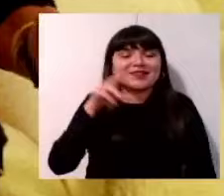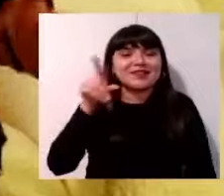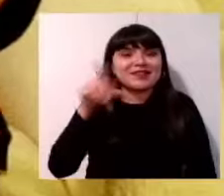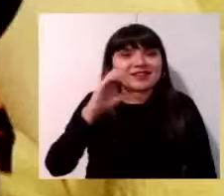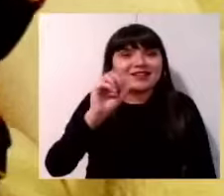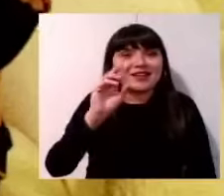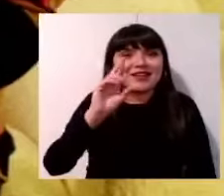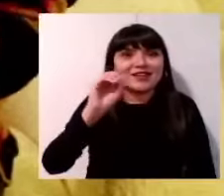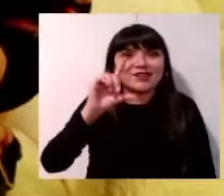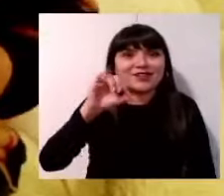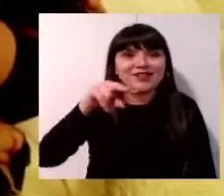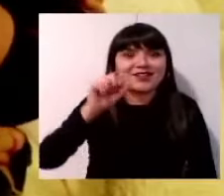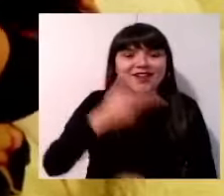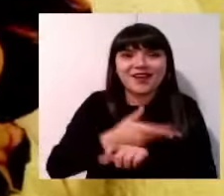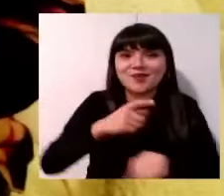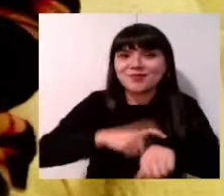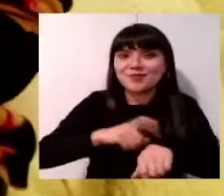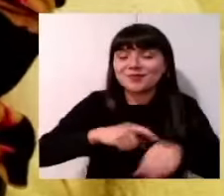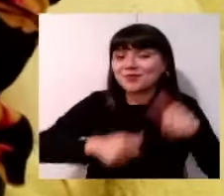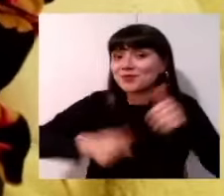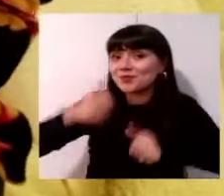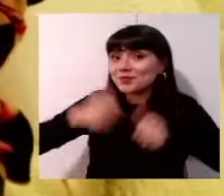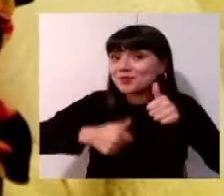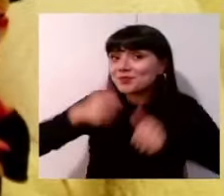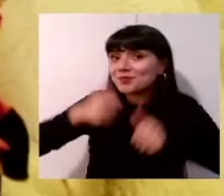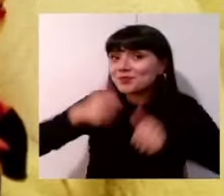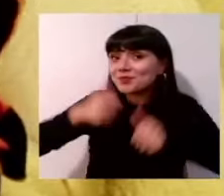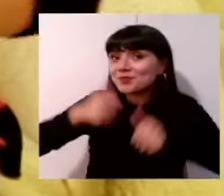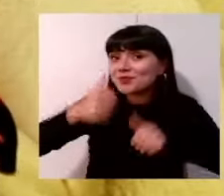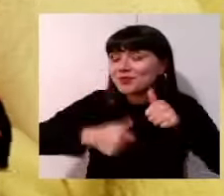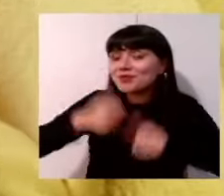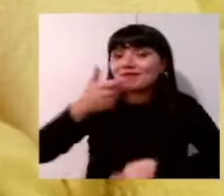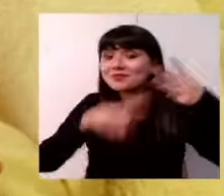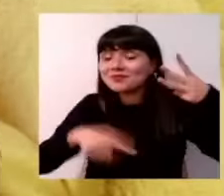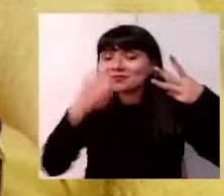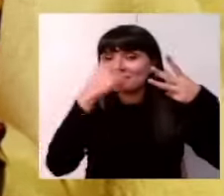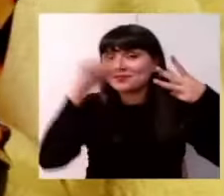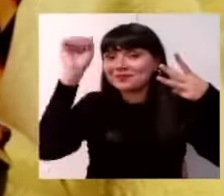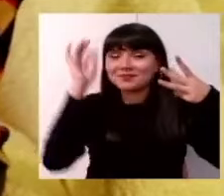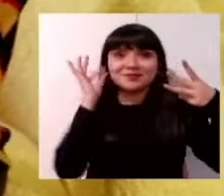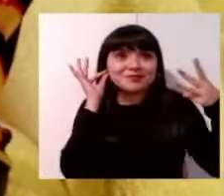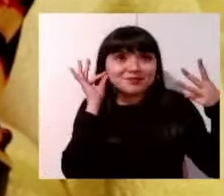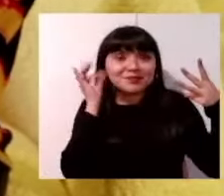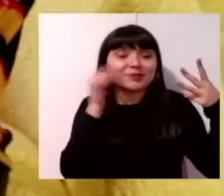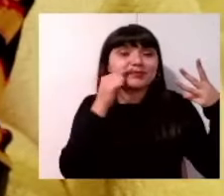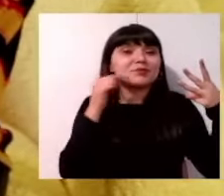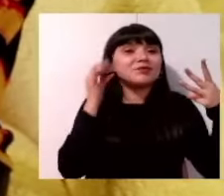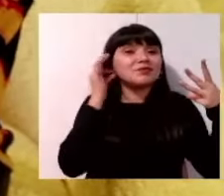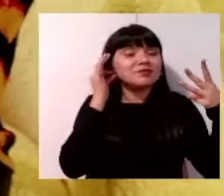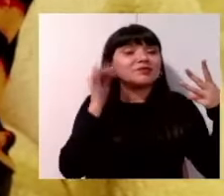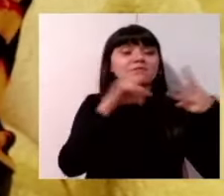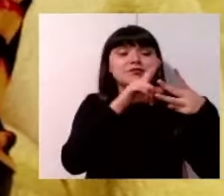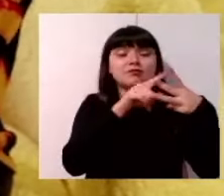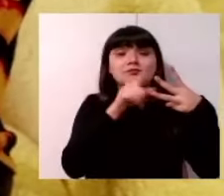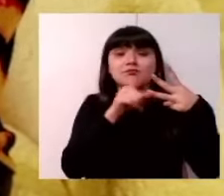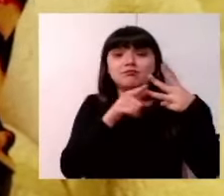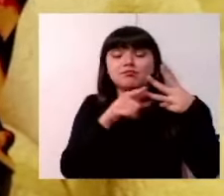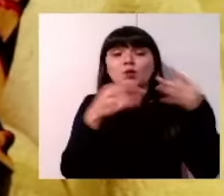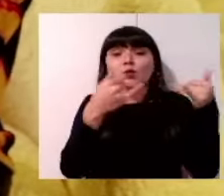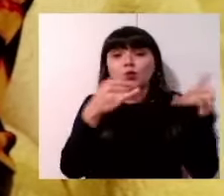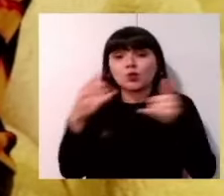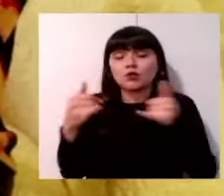concurso. Recuerden que vamos a tener tres ganadoras o ganadores de 3 juegos de sábana